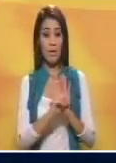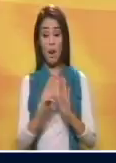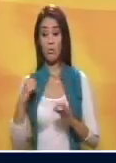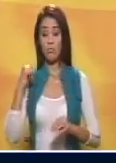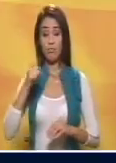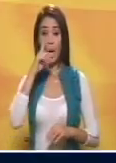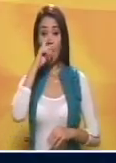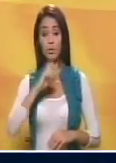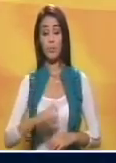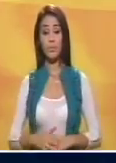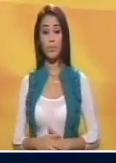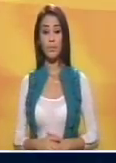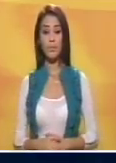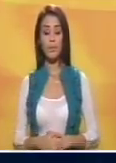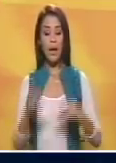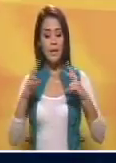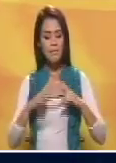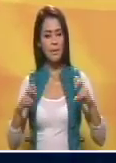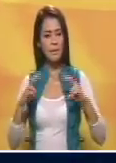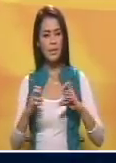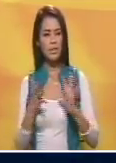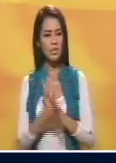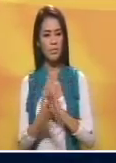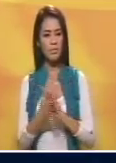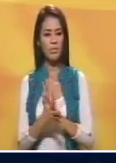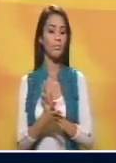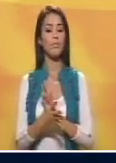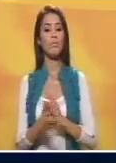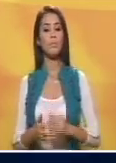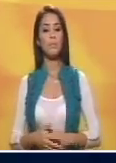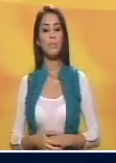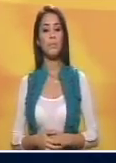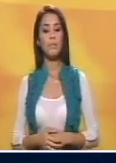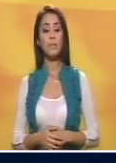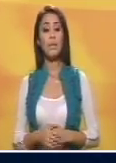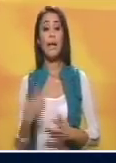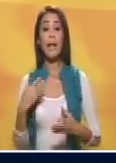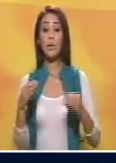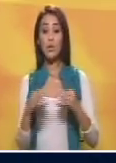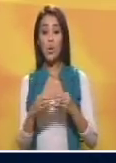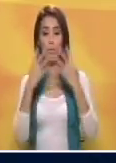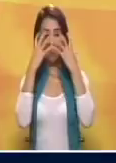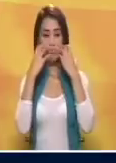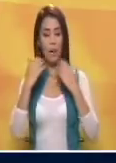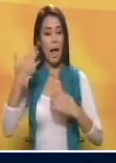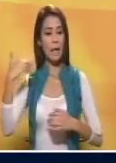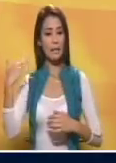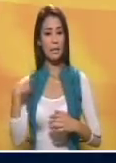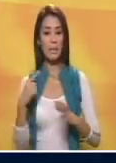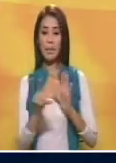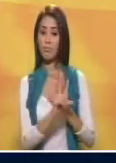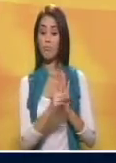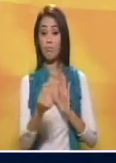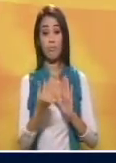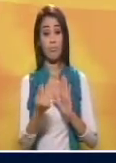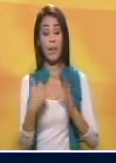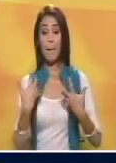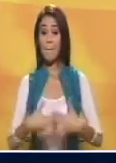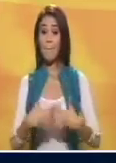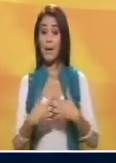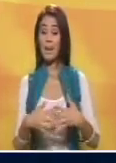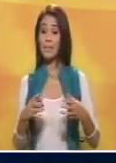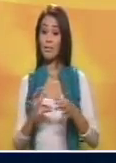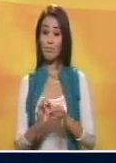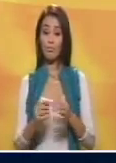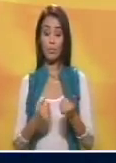años. Investigaciones determinaron que a través de testaferros, el exgrupo guerrillero lavó activos por medio de empresa e incluso